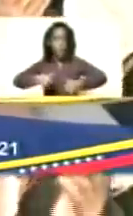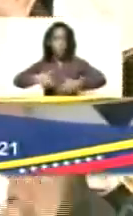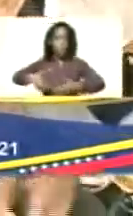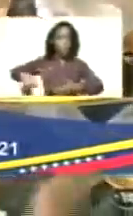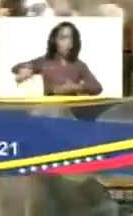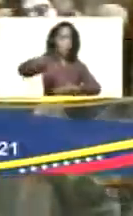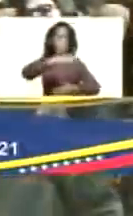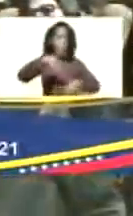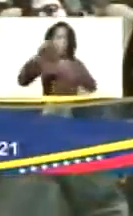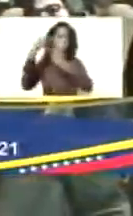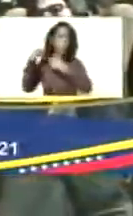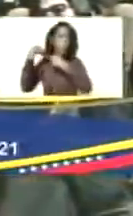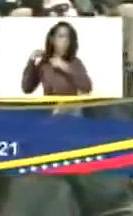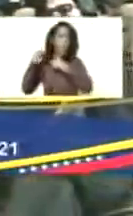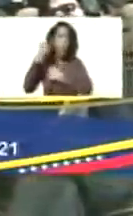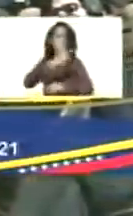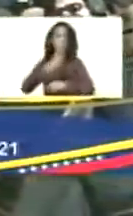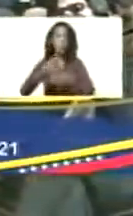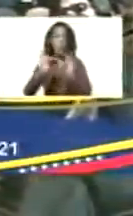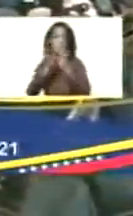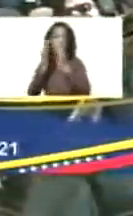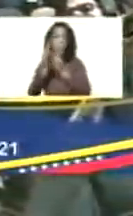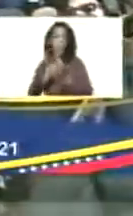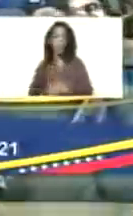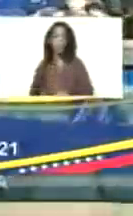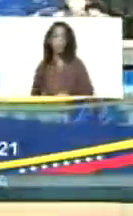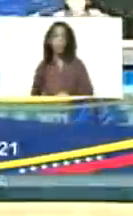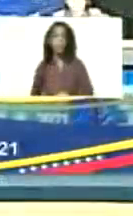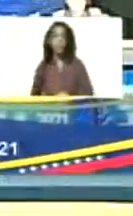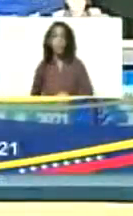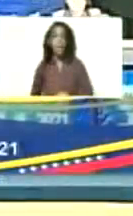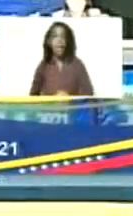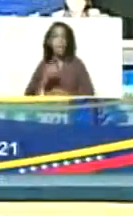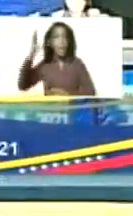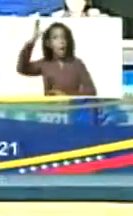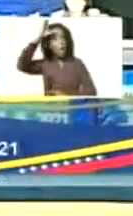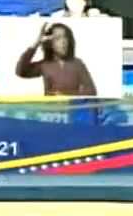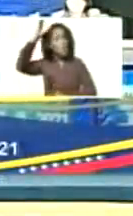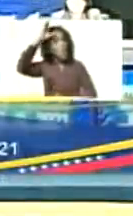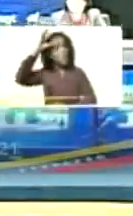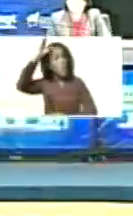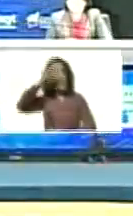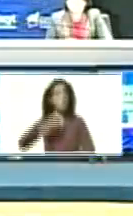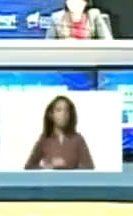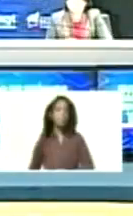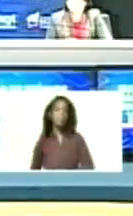la responsabilidad en la familia, de la conciencia.